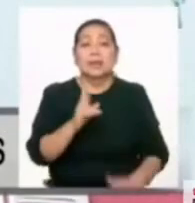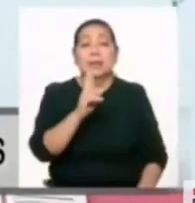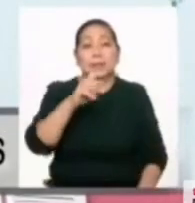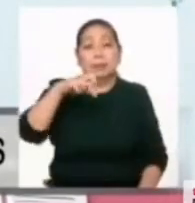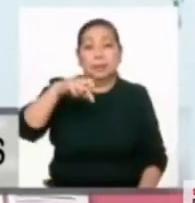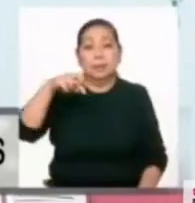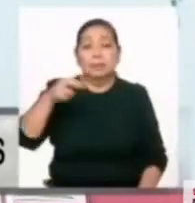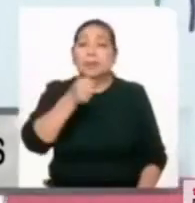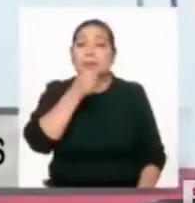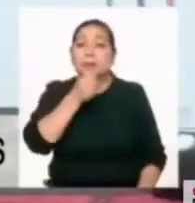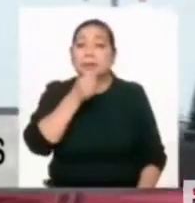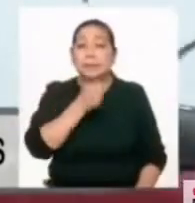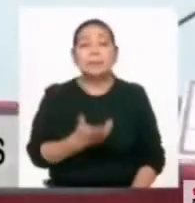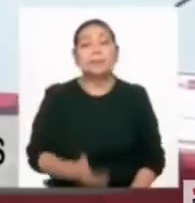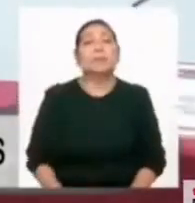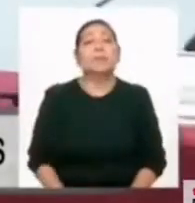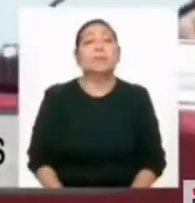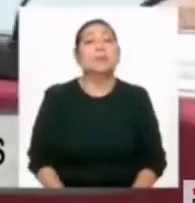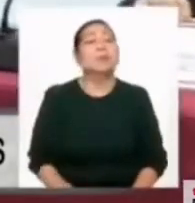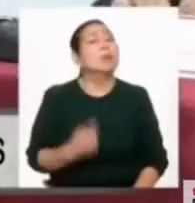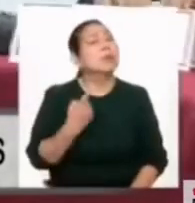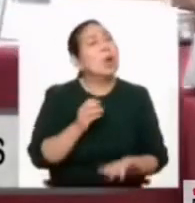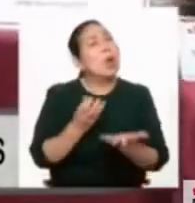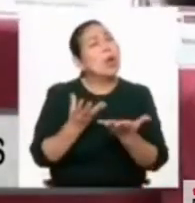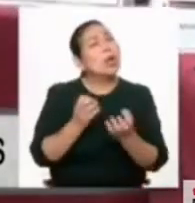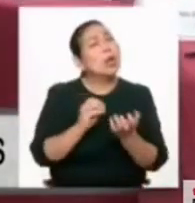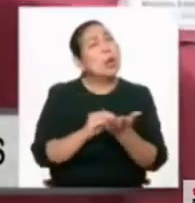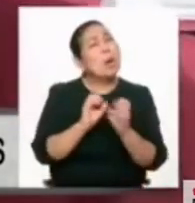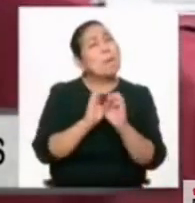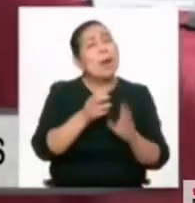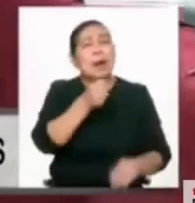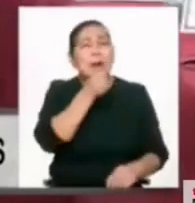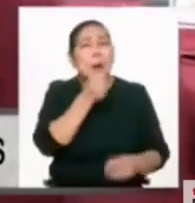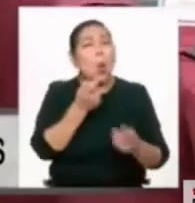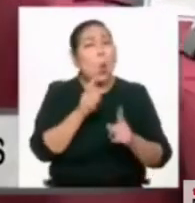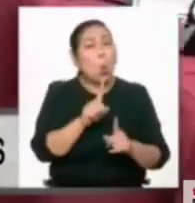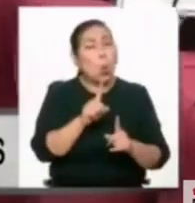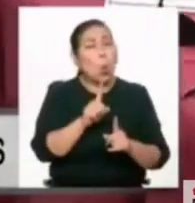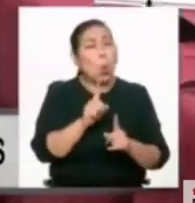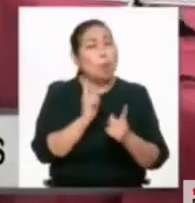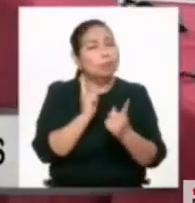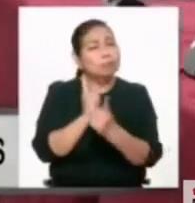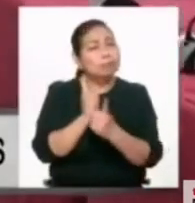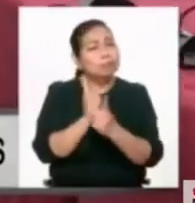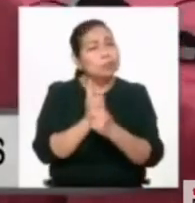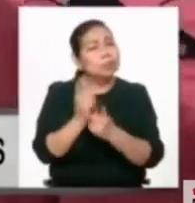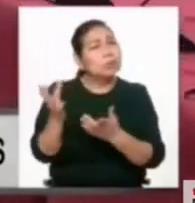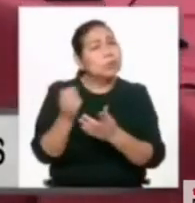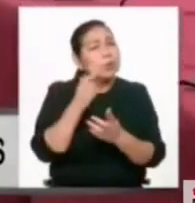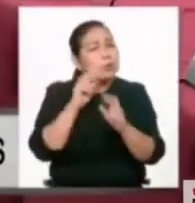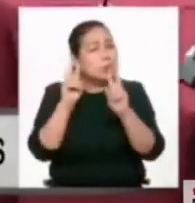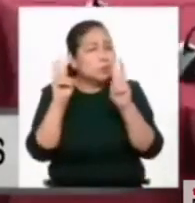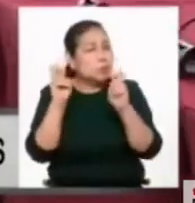RPP. Ministro, ¿cómo está? Buenos días. Primero, una aclaración, señor Torres. Los periodistas, cuando hablamos de inseguridad ciudadana,